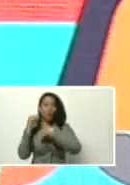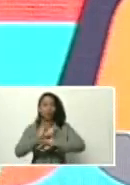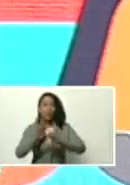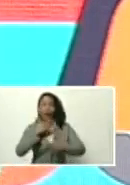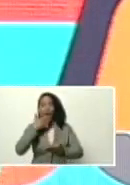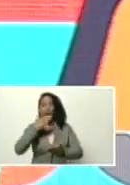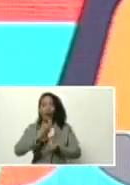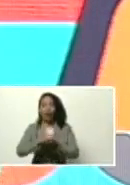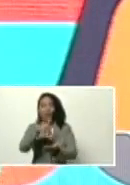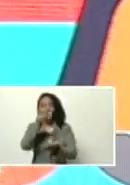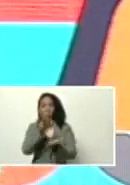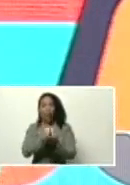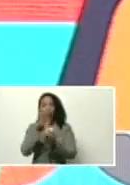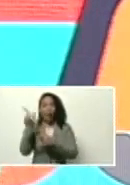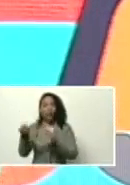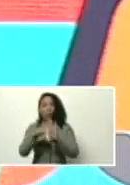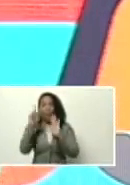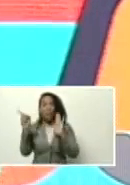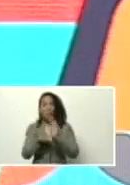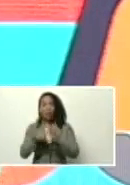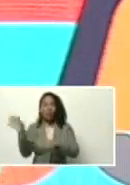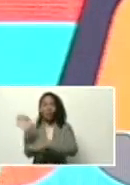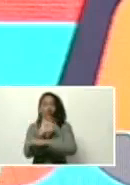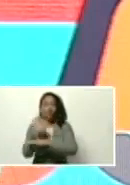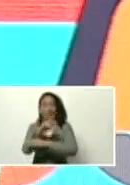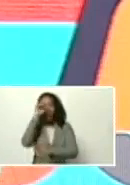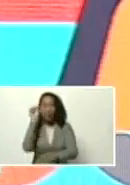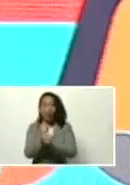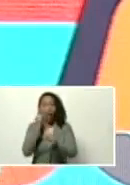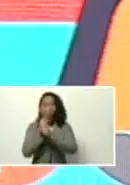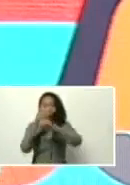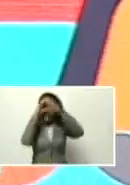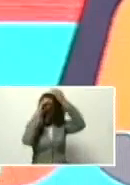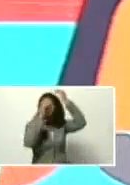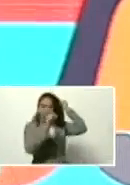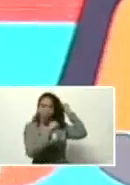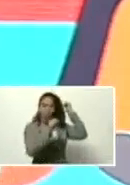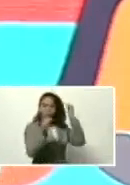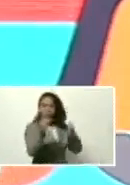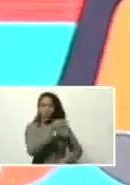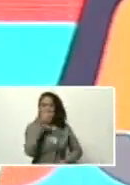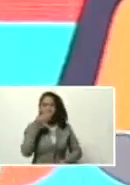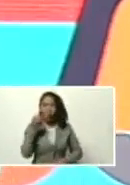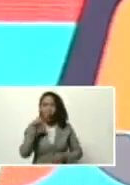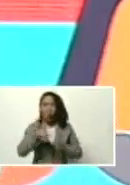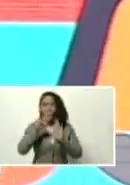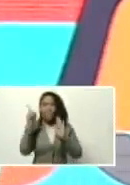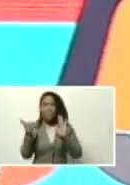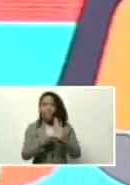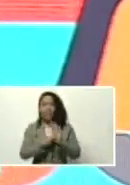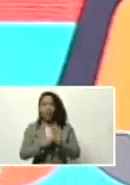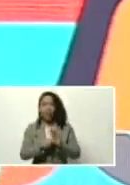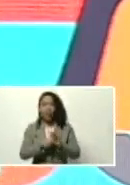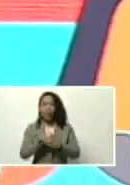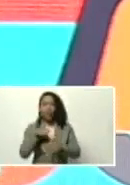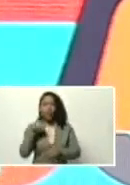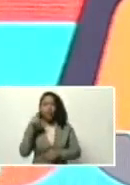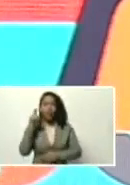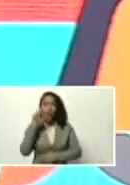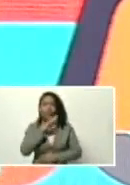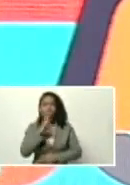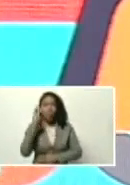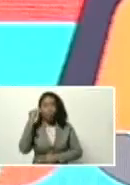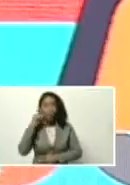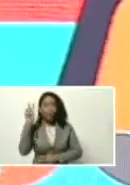cartas credenciales y está en plenas funciones como embajador extraordinario y plenipotenciario en la